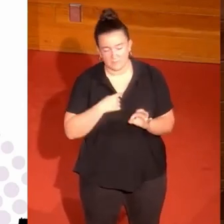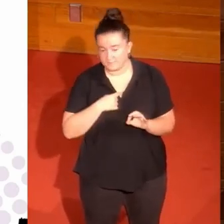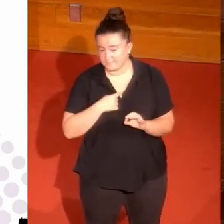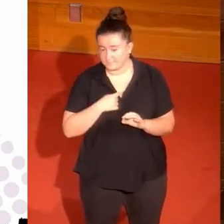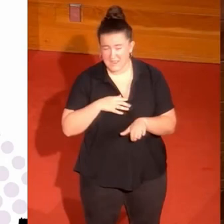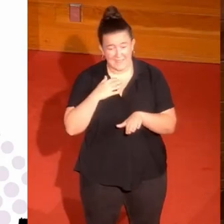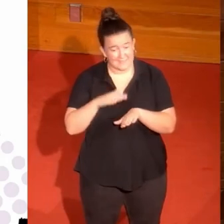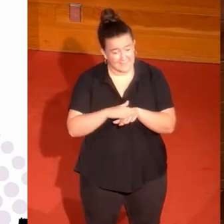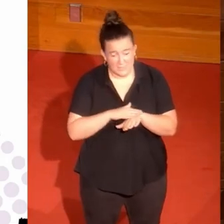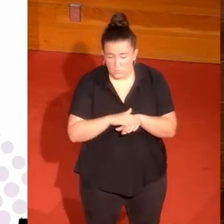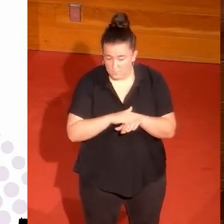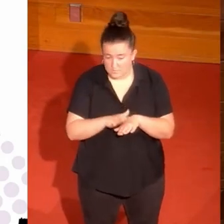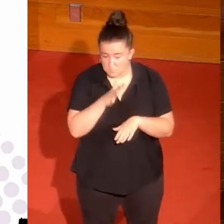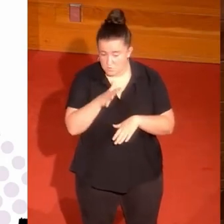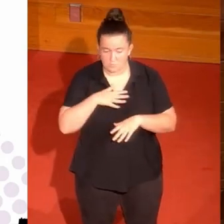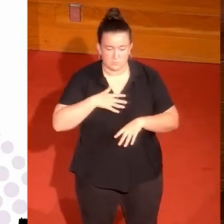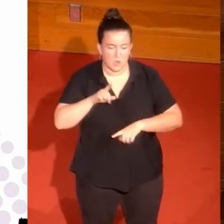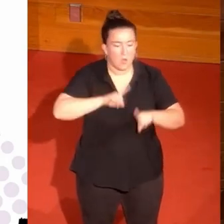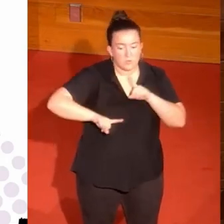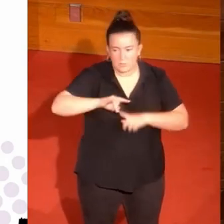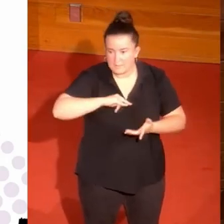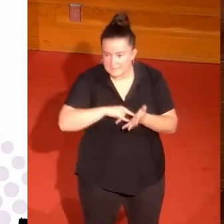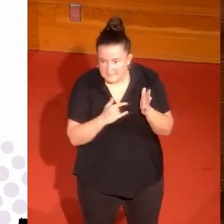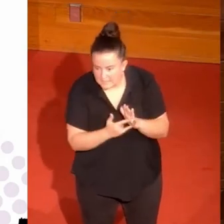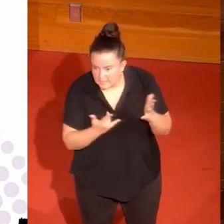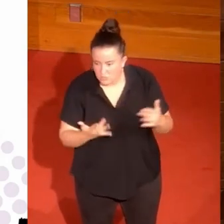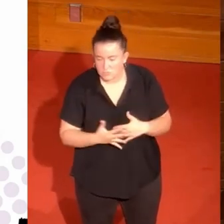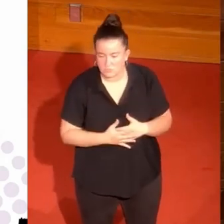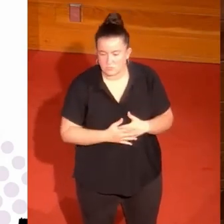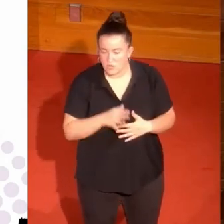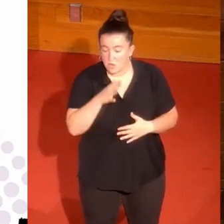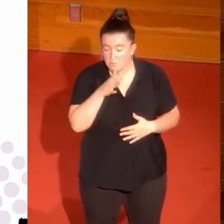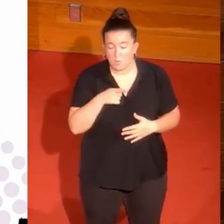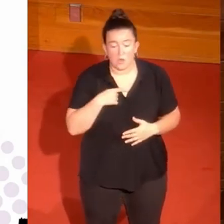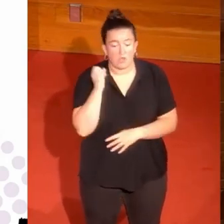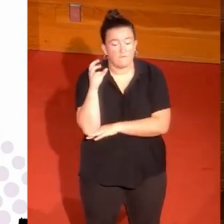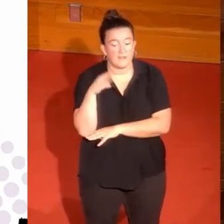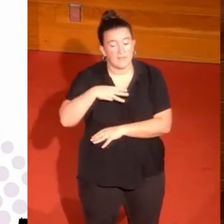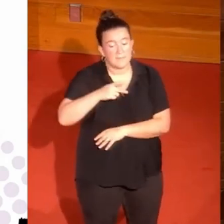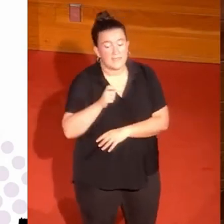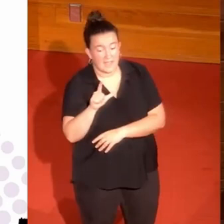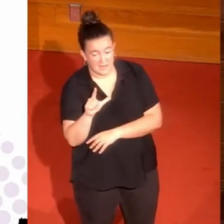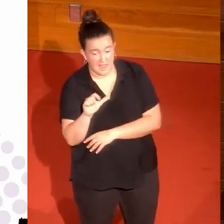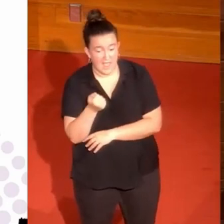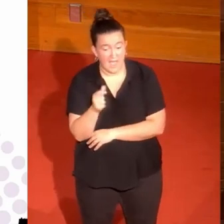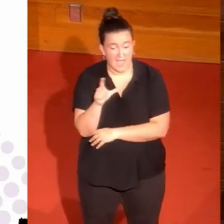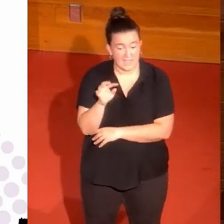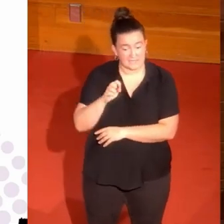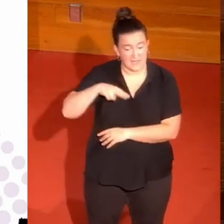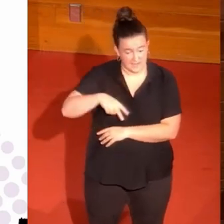problemas técnicos que ha habido por las por el retraso en en la conferencia estarán